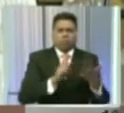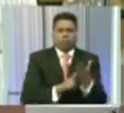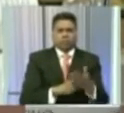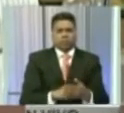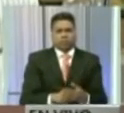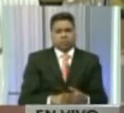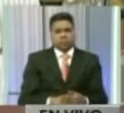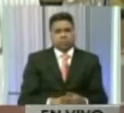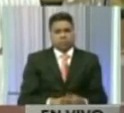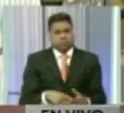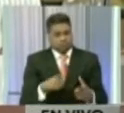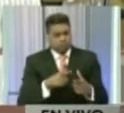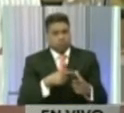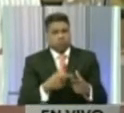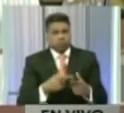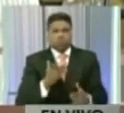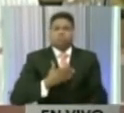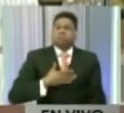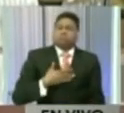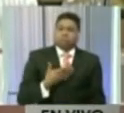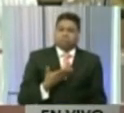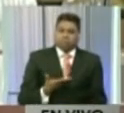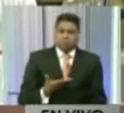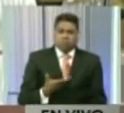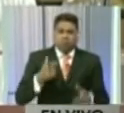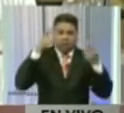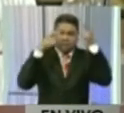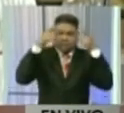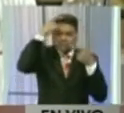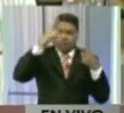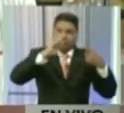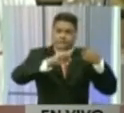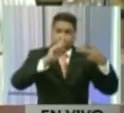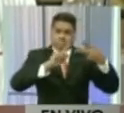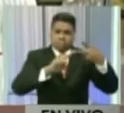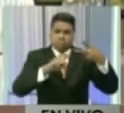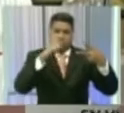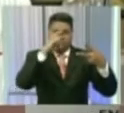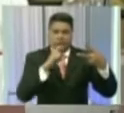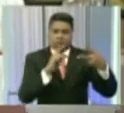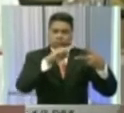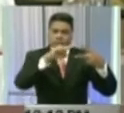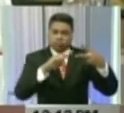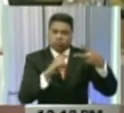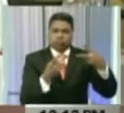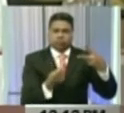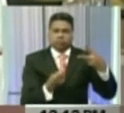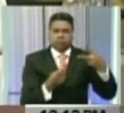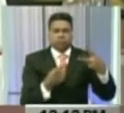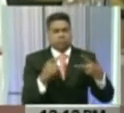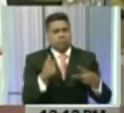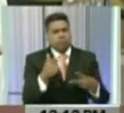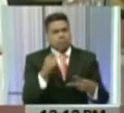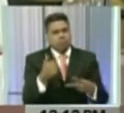Y por eso pudo. Chávez los dos primeros años no pudo hacer casi nada.